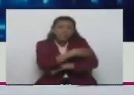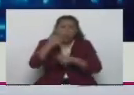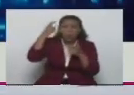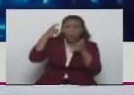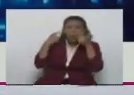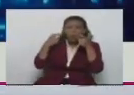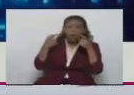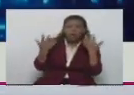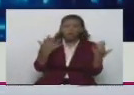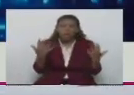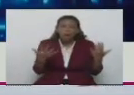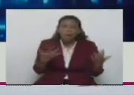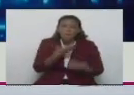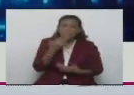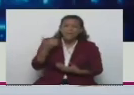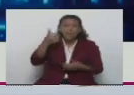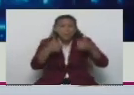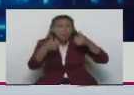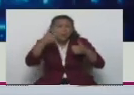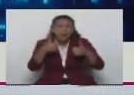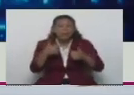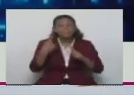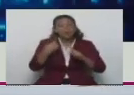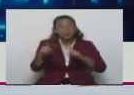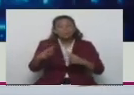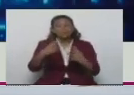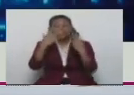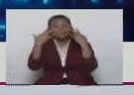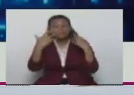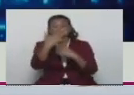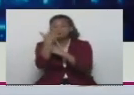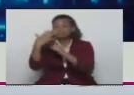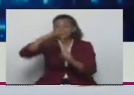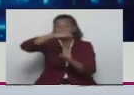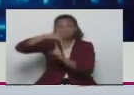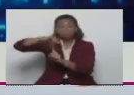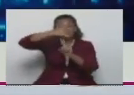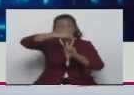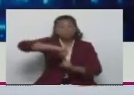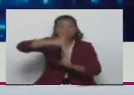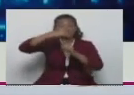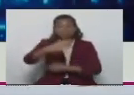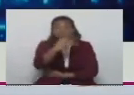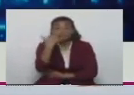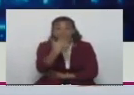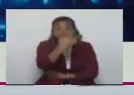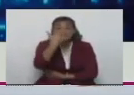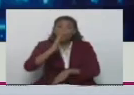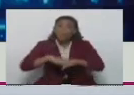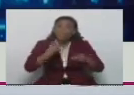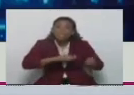gran manipulación. Fue una gran manipulación y convirtieron una gran manipulación porque esa gente se